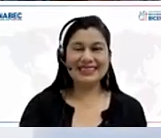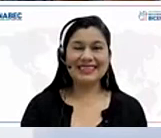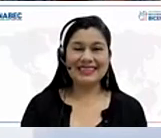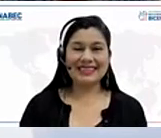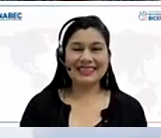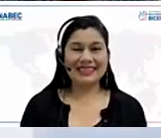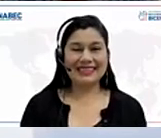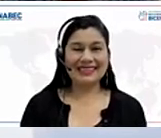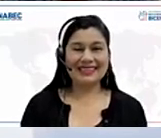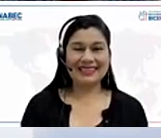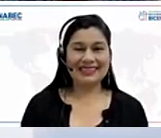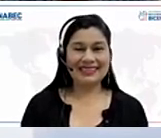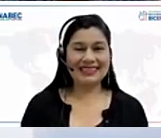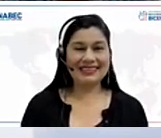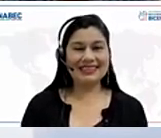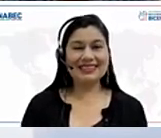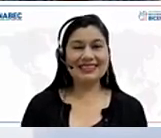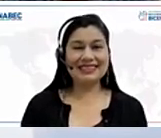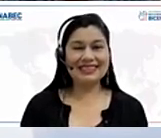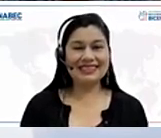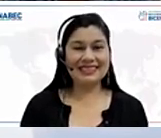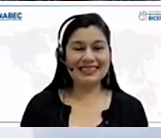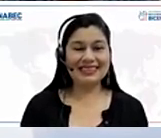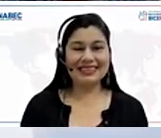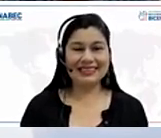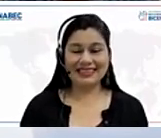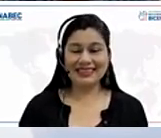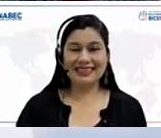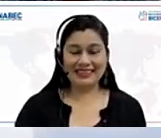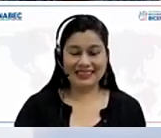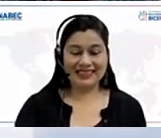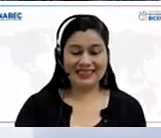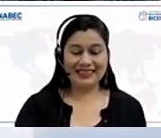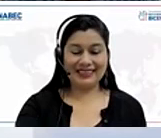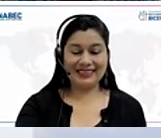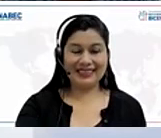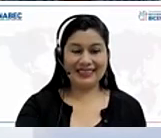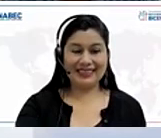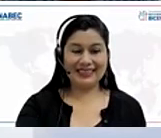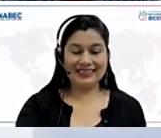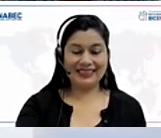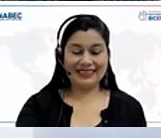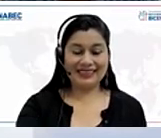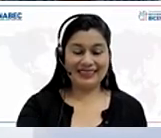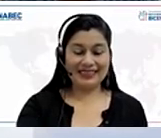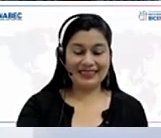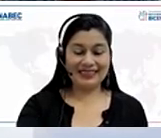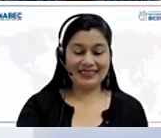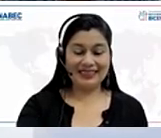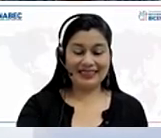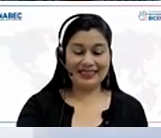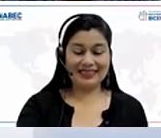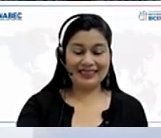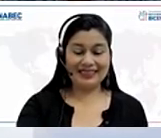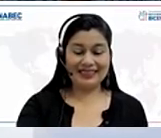con los ciudadanos japoneses que están ahí, va a necesitar aprender japonés. Entonces, esos periodos